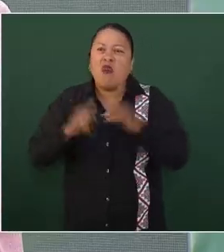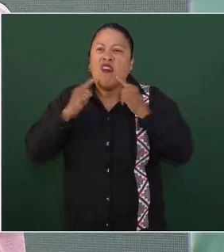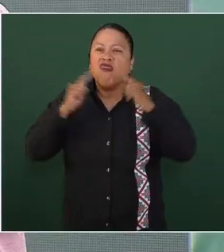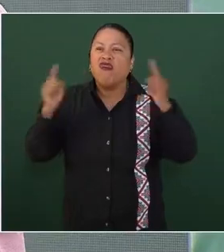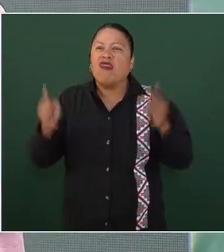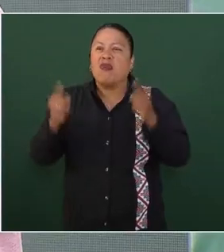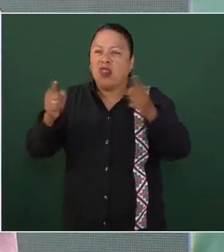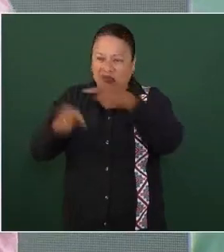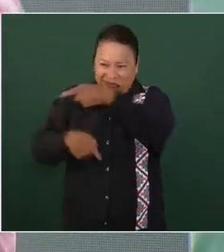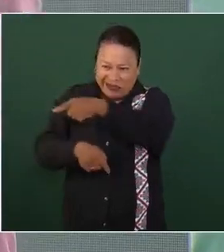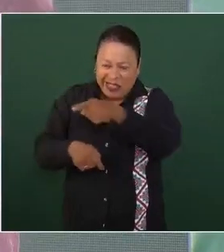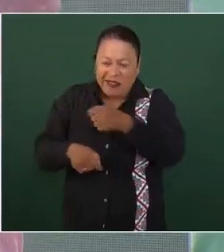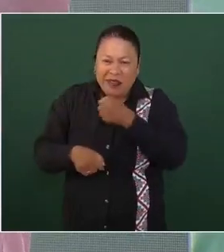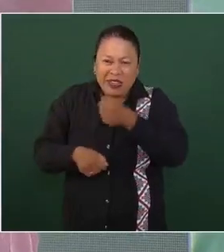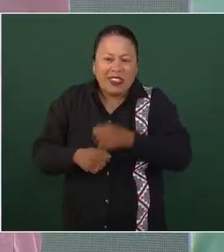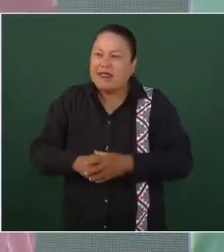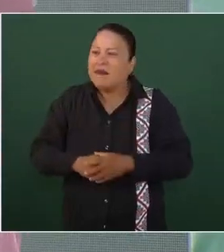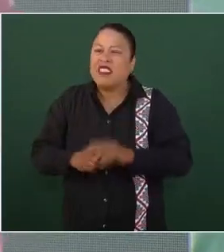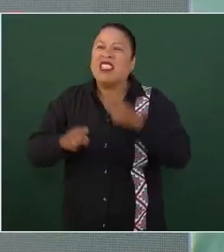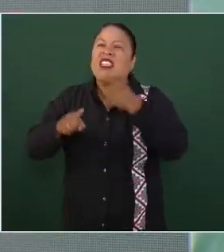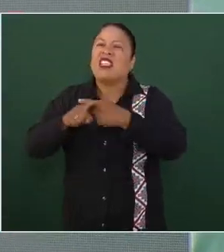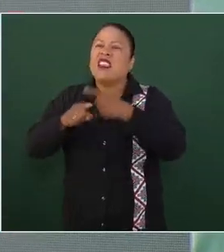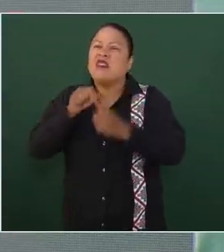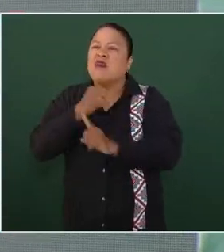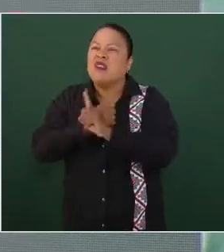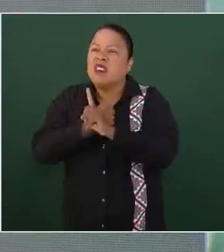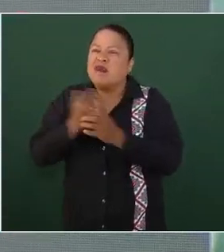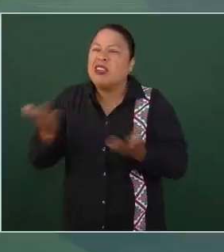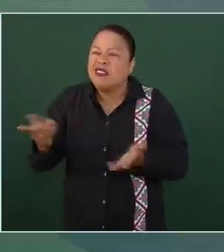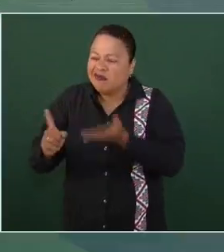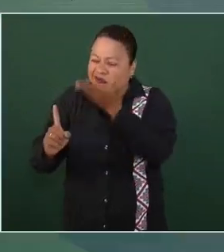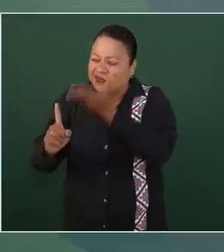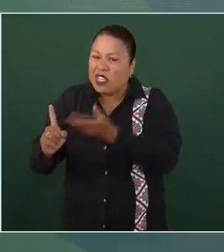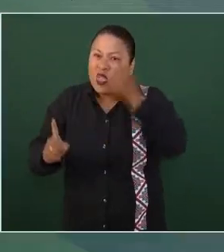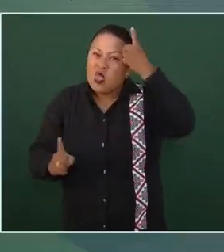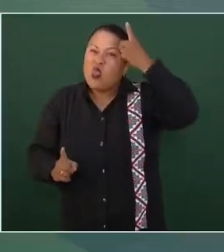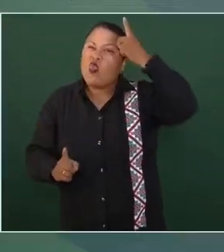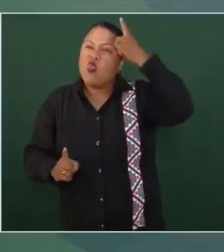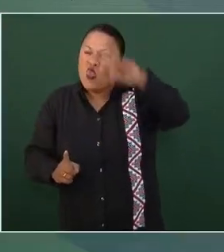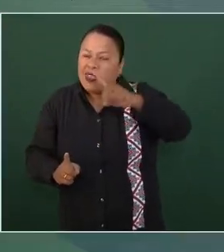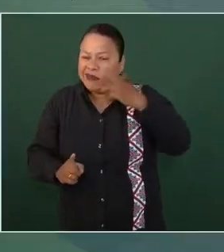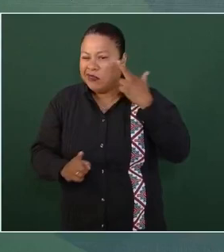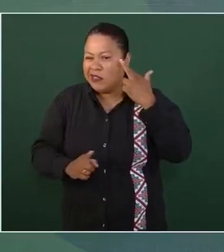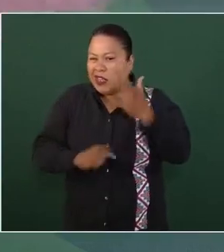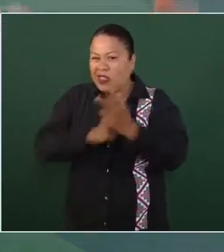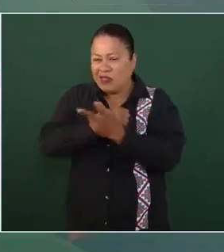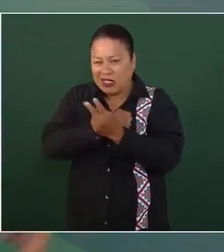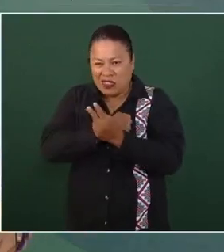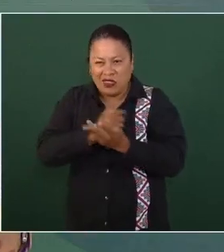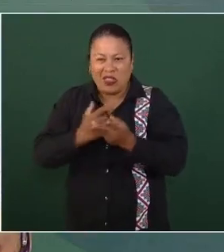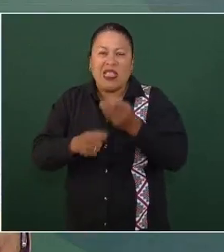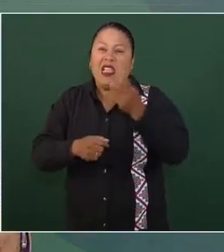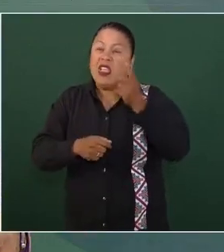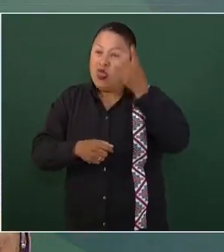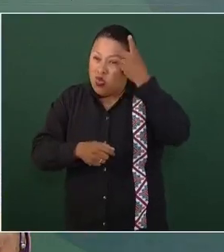el problema son los dueños de los medios de información